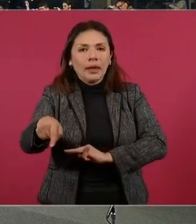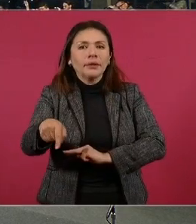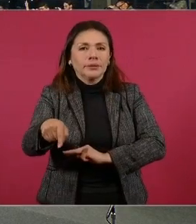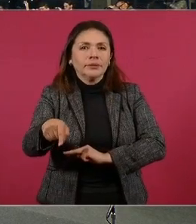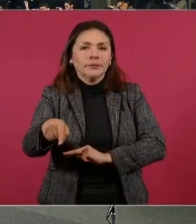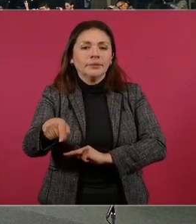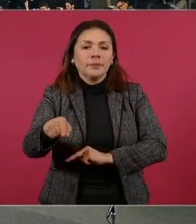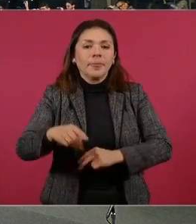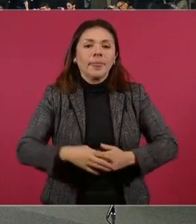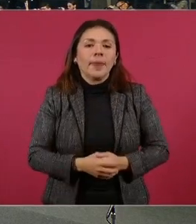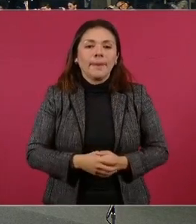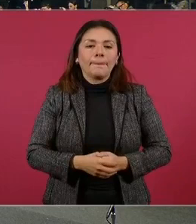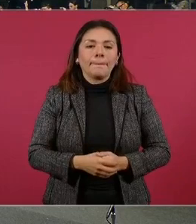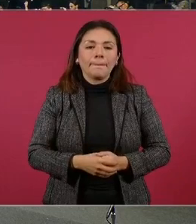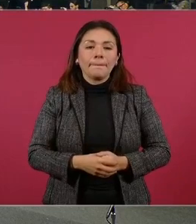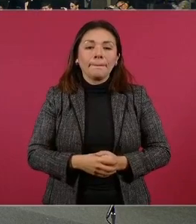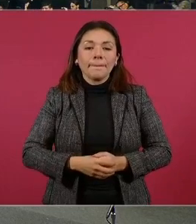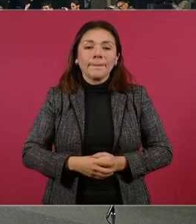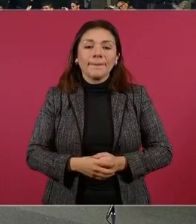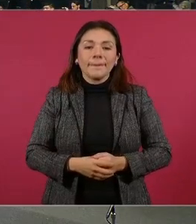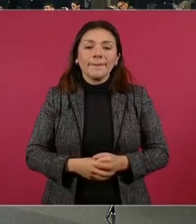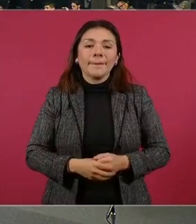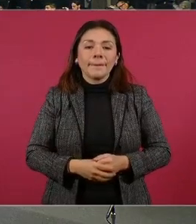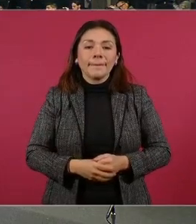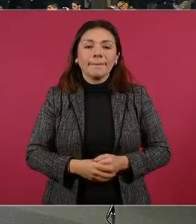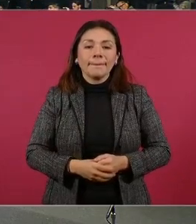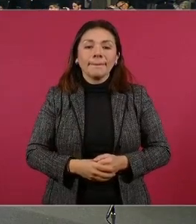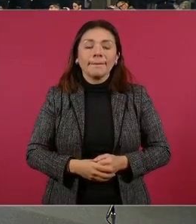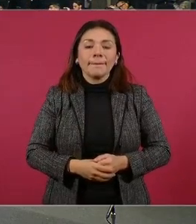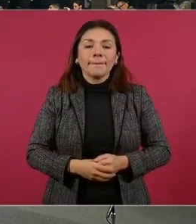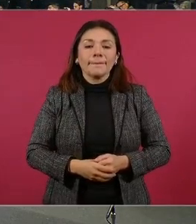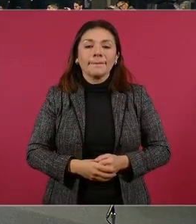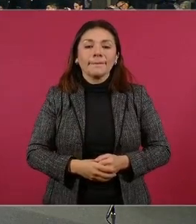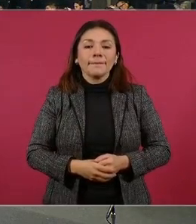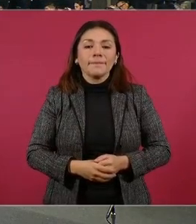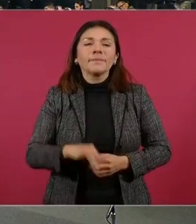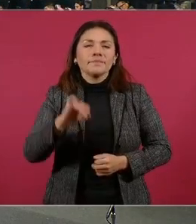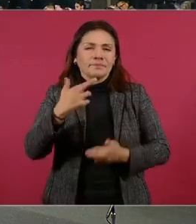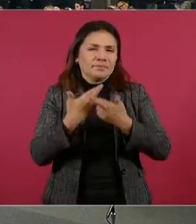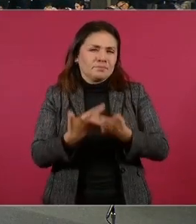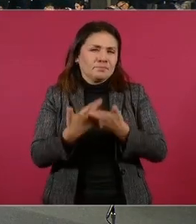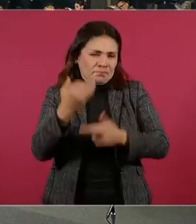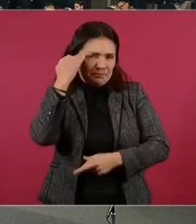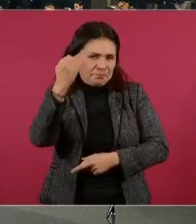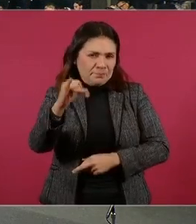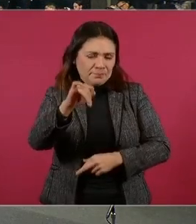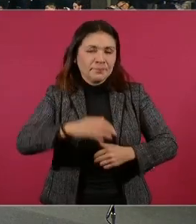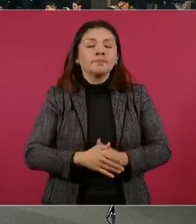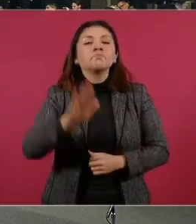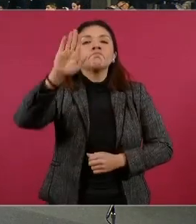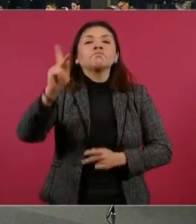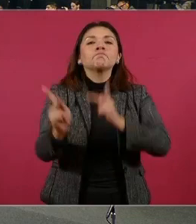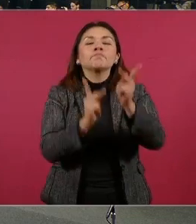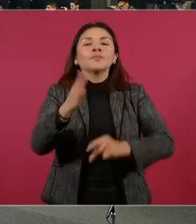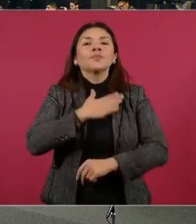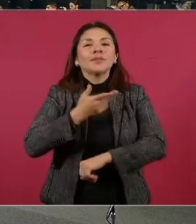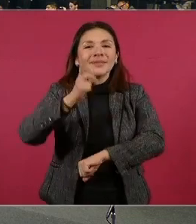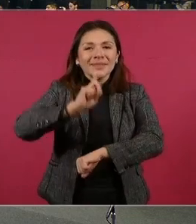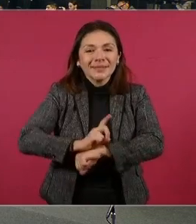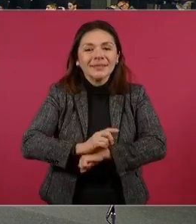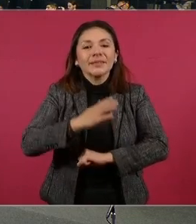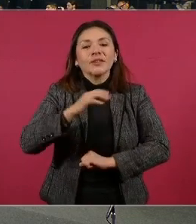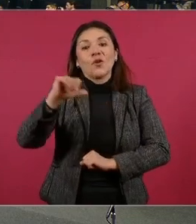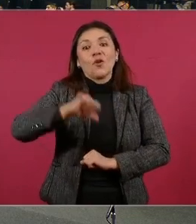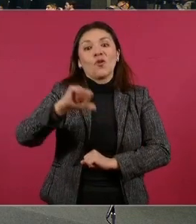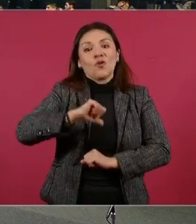días a ver empezamos aquí va a alcanzar señor presidente muy buenos días